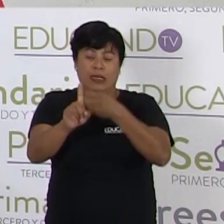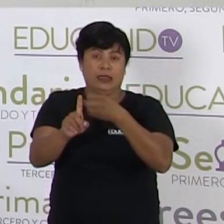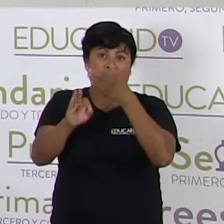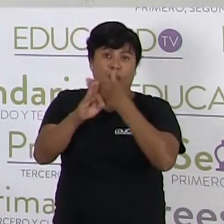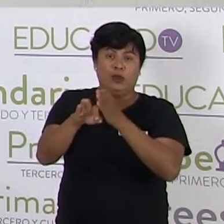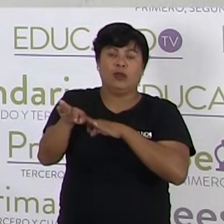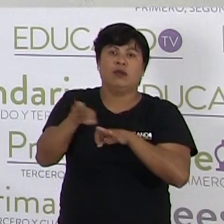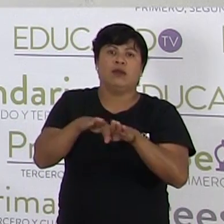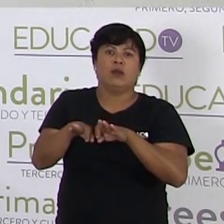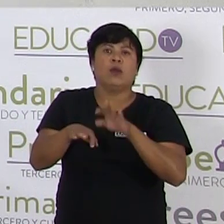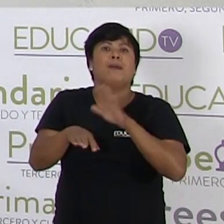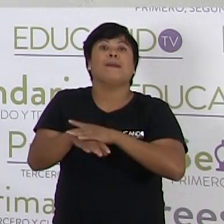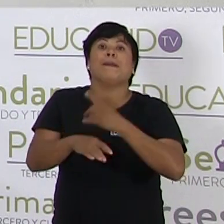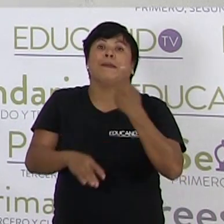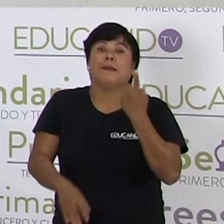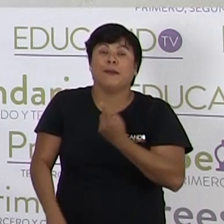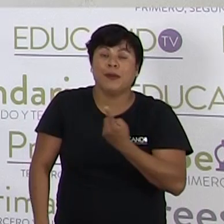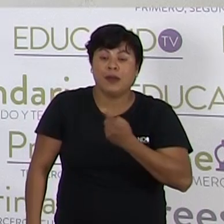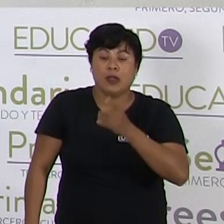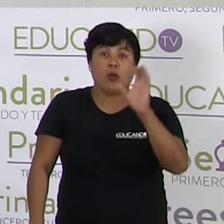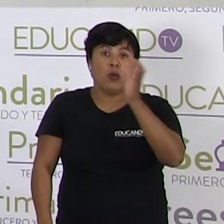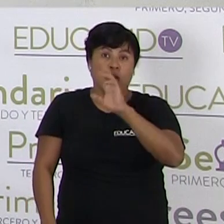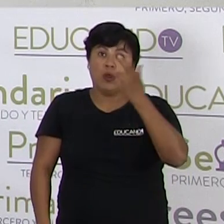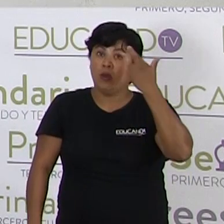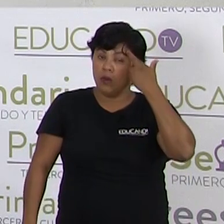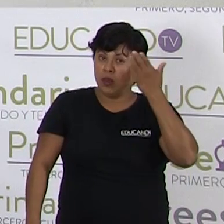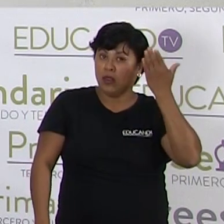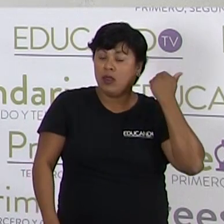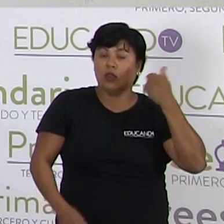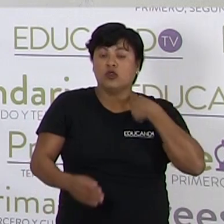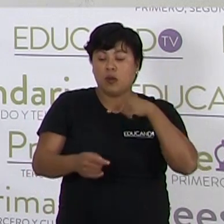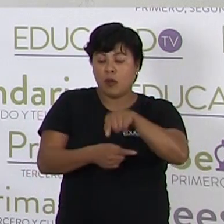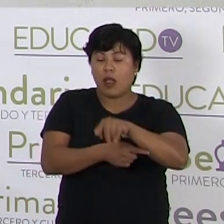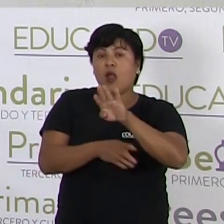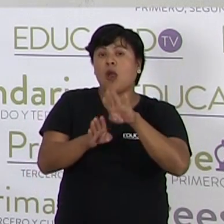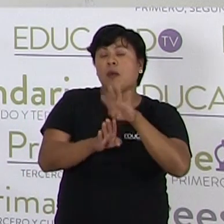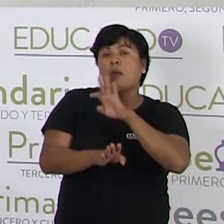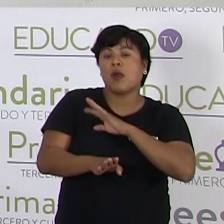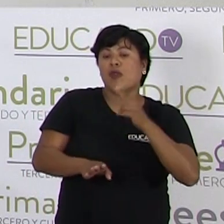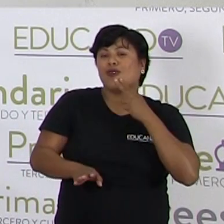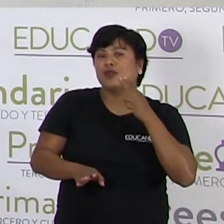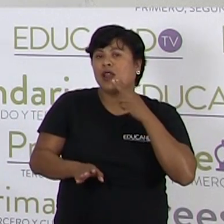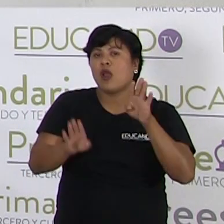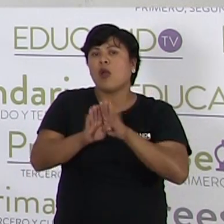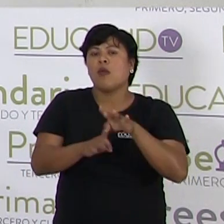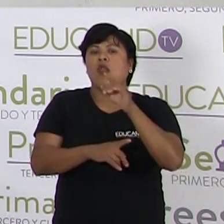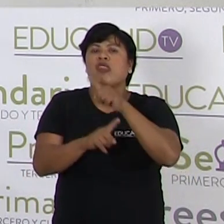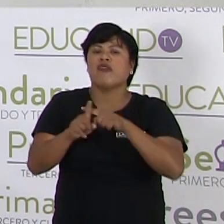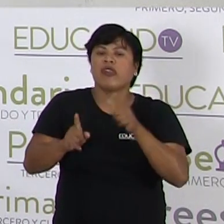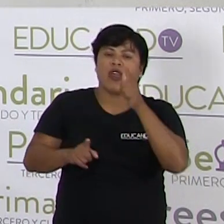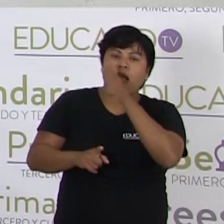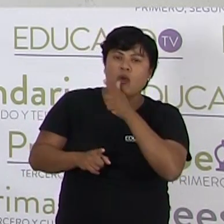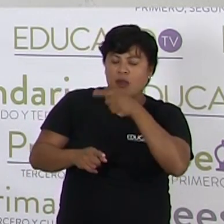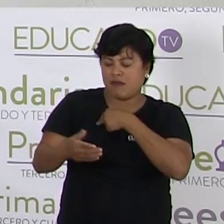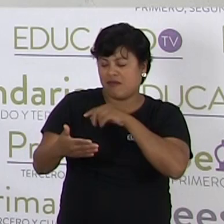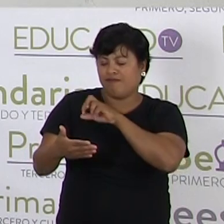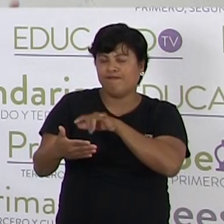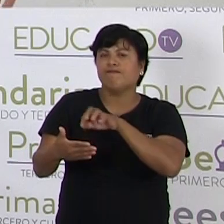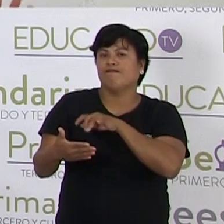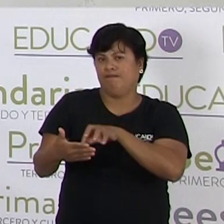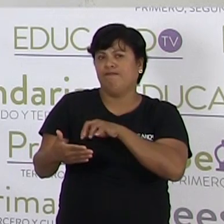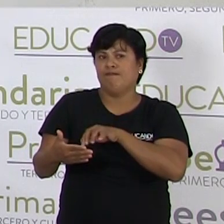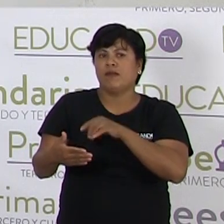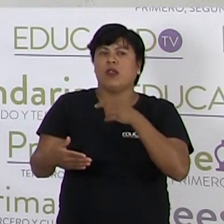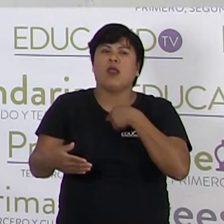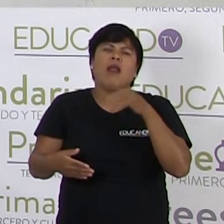trabajo? Porque de acuerdo a eso, yo voy a utilizar un tipo de lenguaje en mi texto.